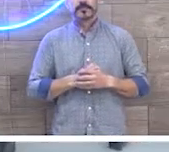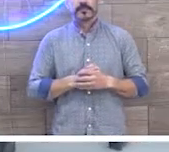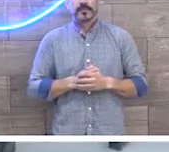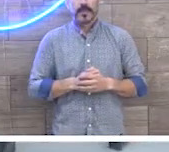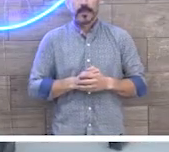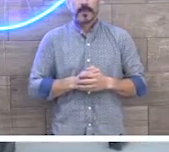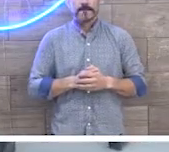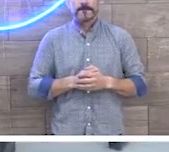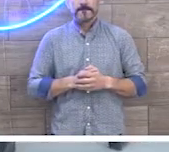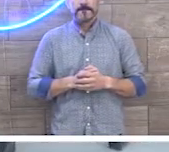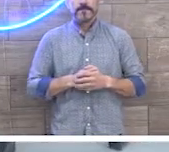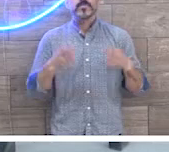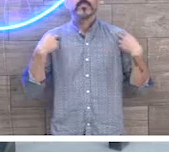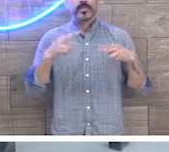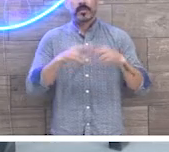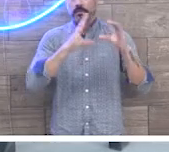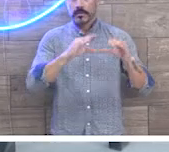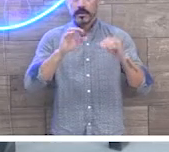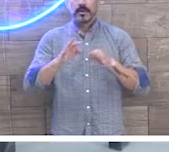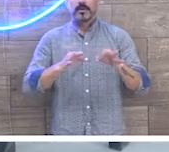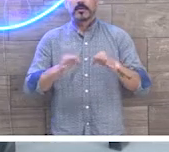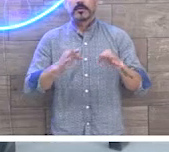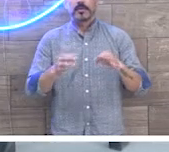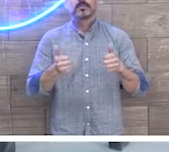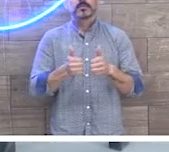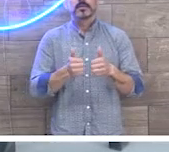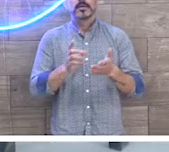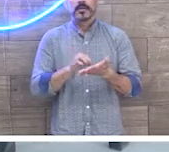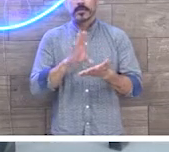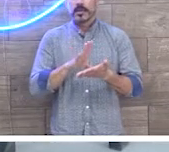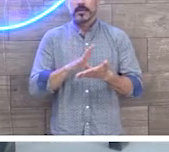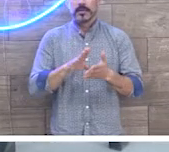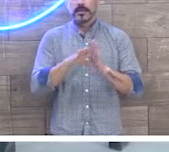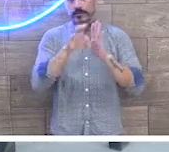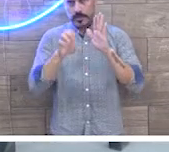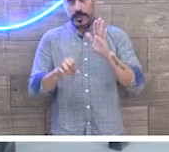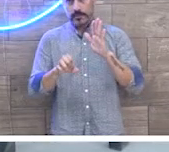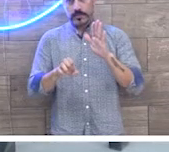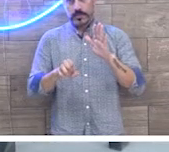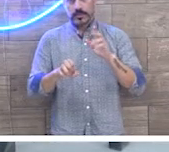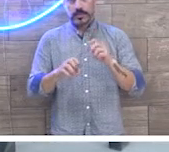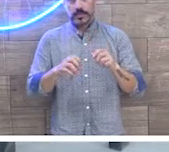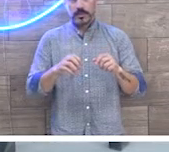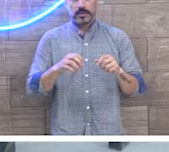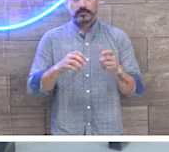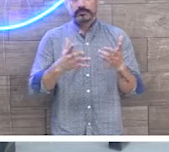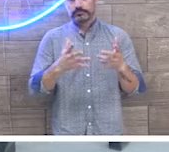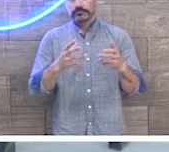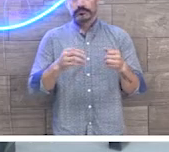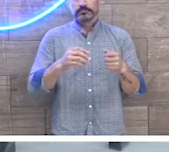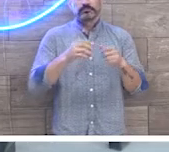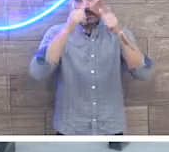sectorizó y se les enseñó a trabajar con un tipo de discapacidad y después se les integraron todos los tipos de discapacidad y esto